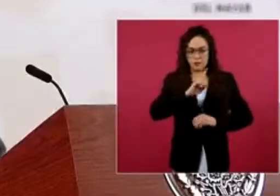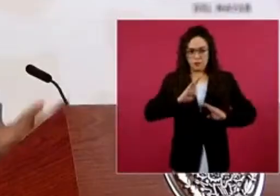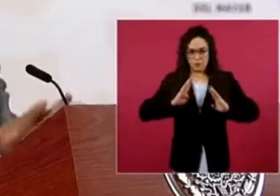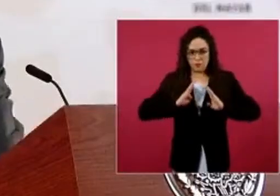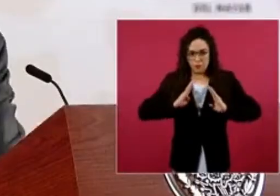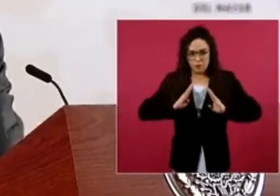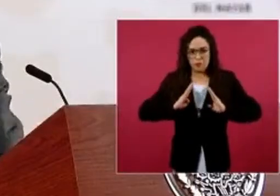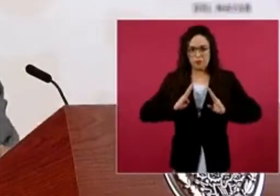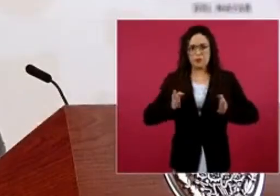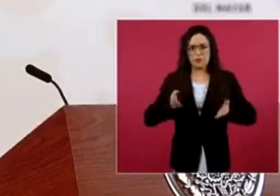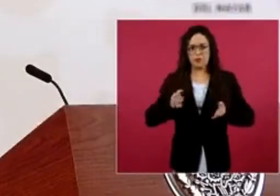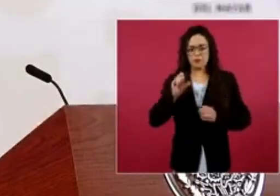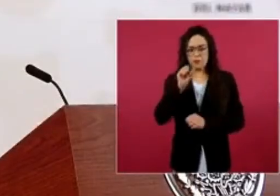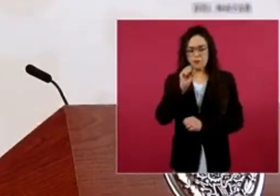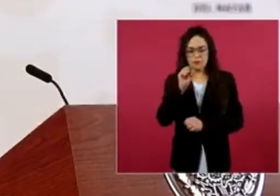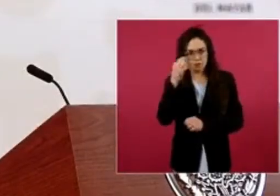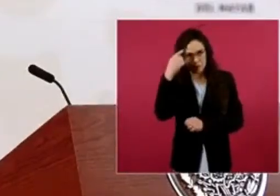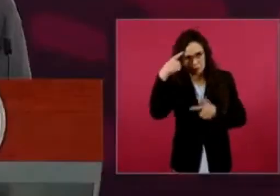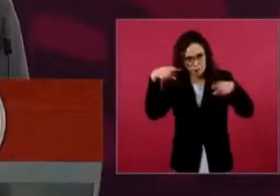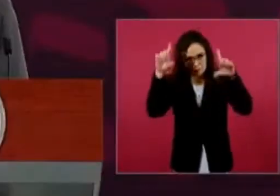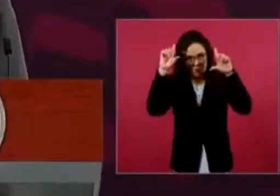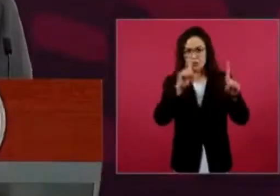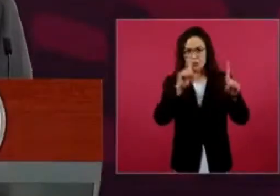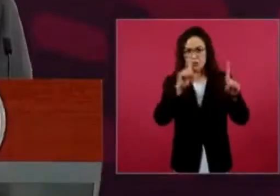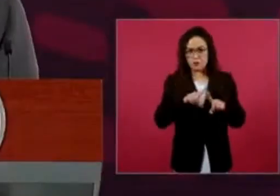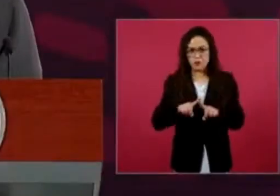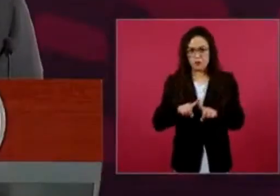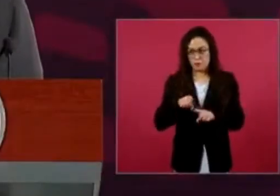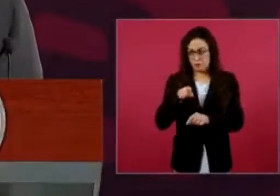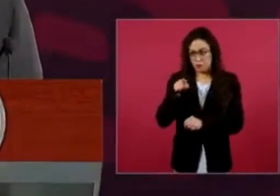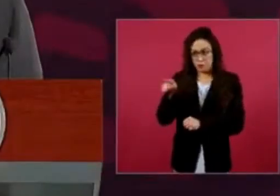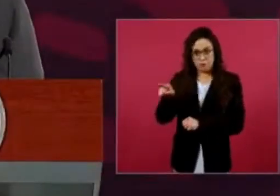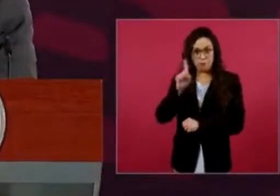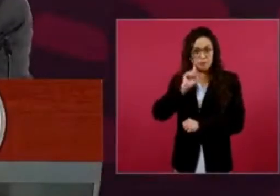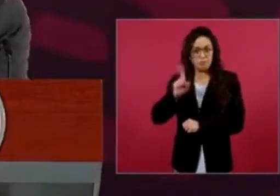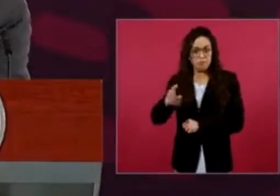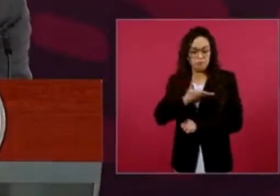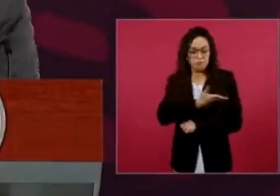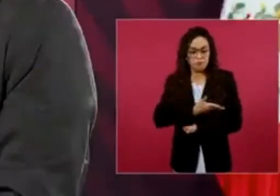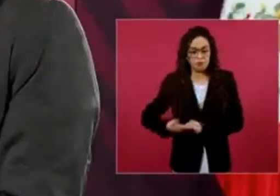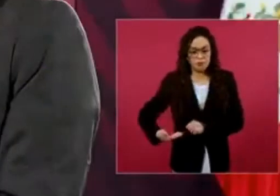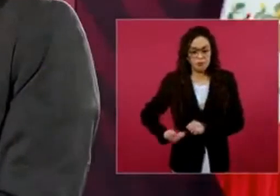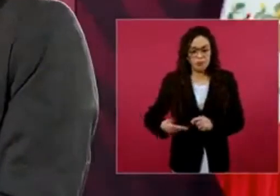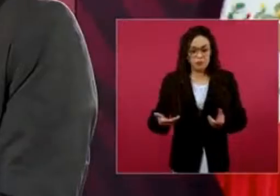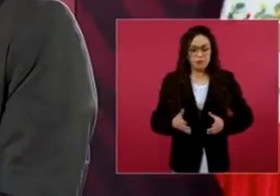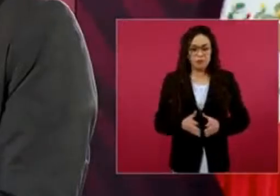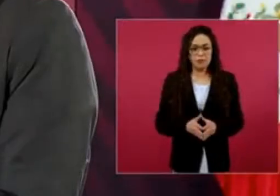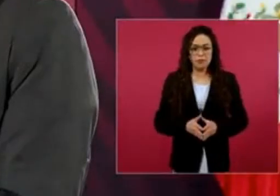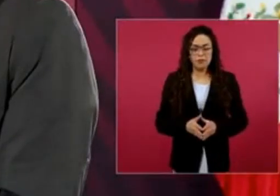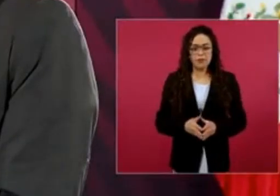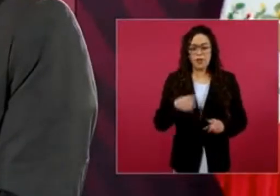¿Quién dio la orden en el 68 para la represión? Díaz Ordaz.